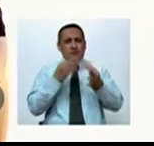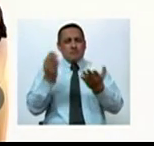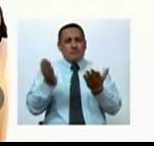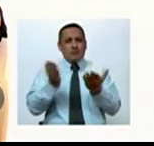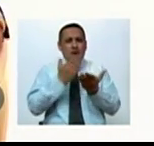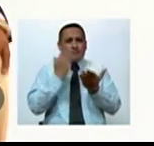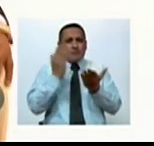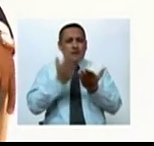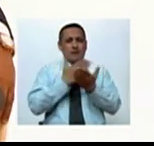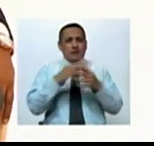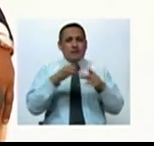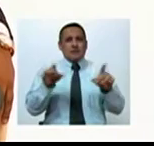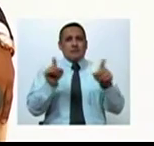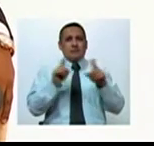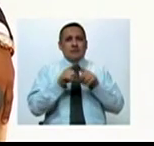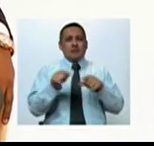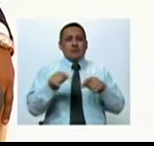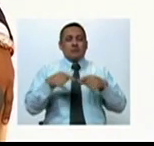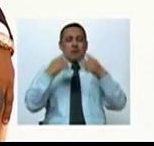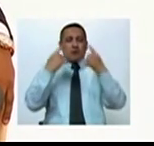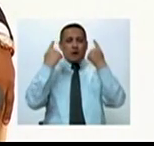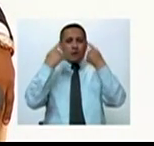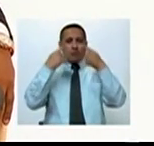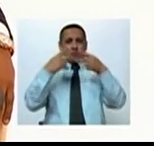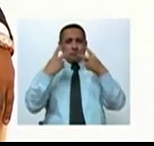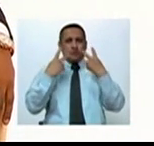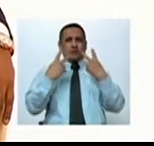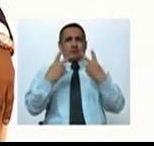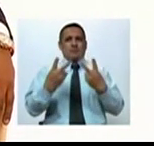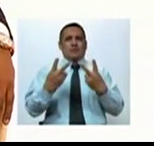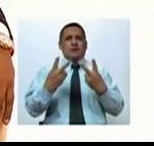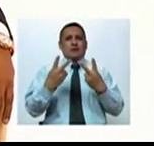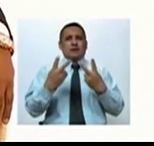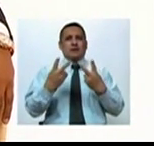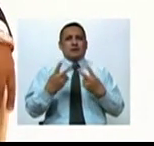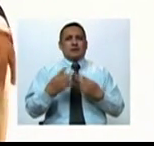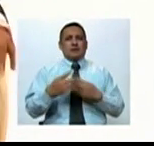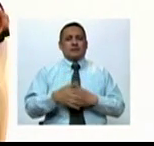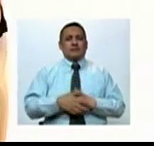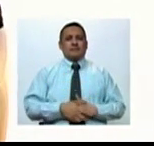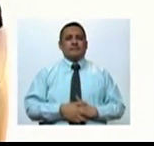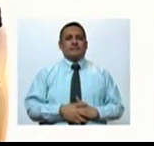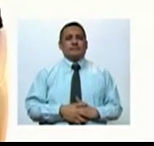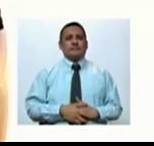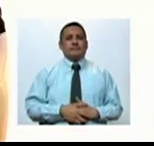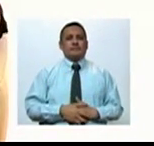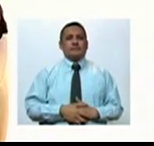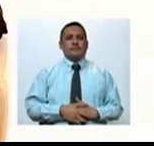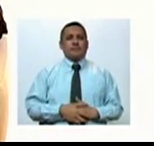el expediente y llegan a la conclusión de que